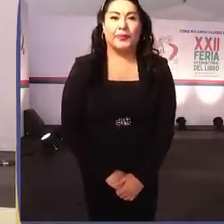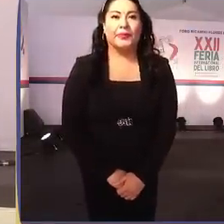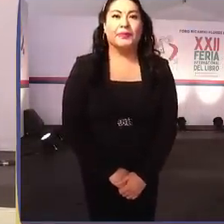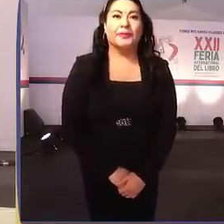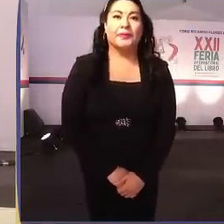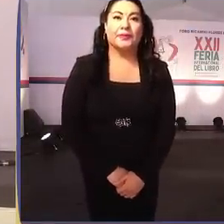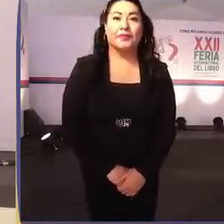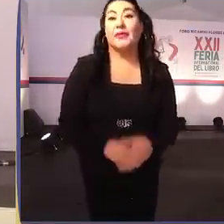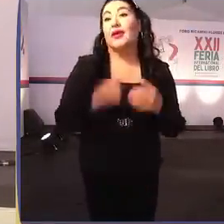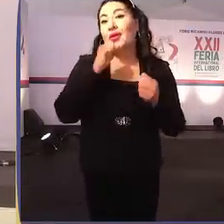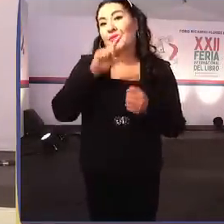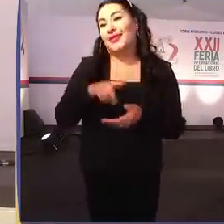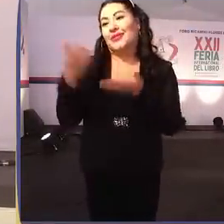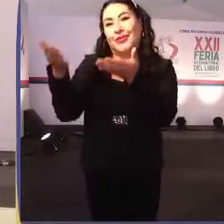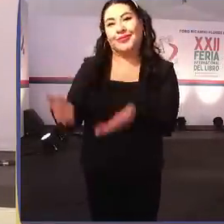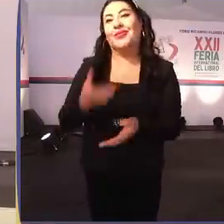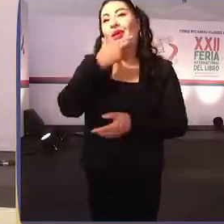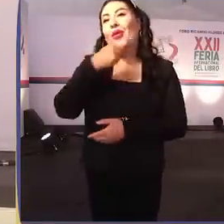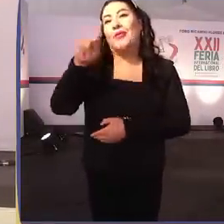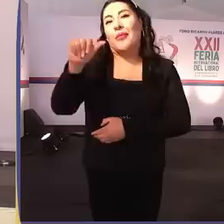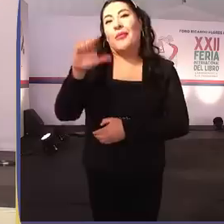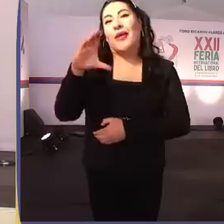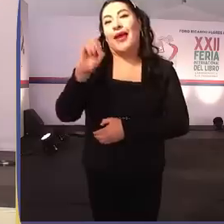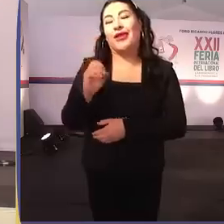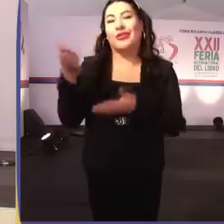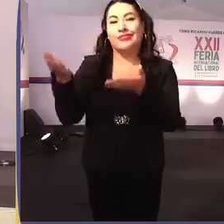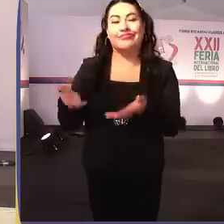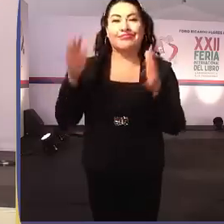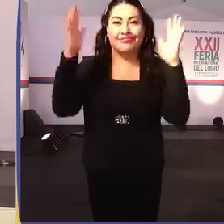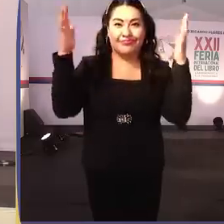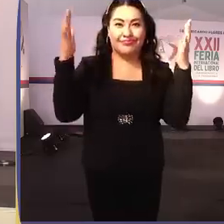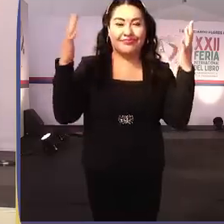A Paco Ignacio Taibo, dos.